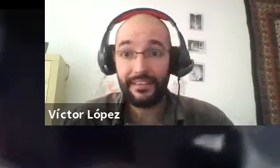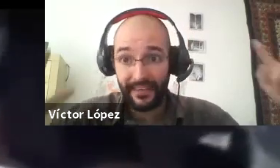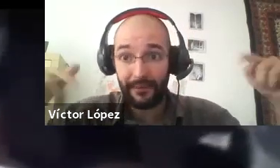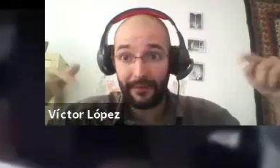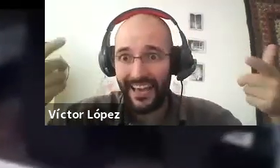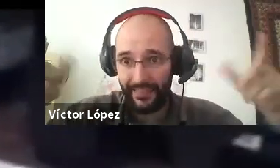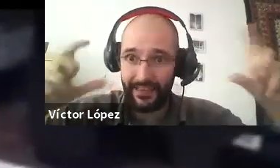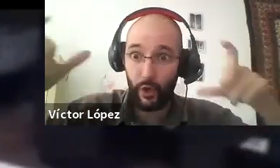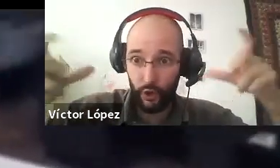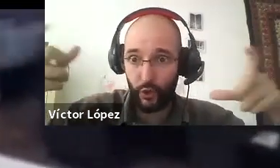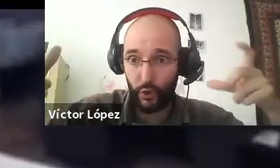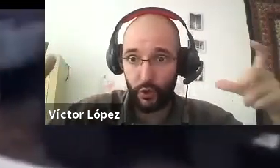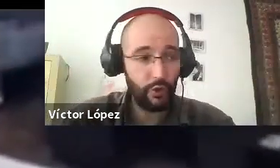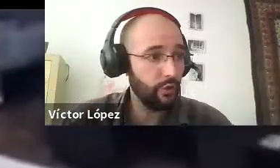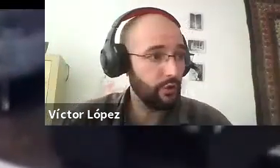Y finalmente añade